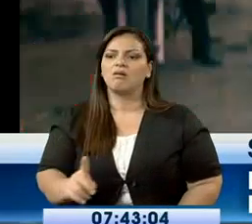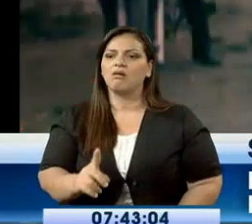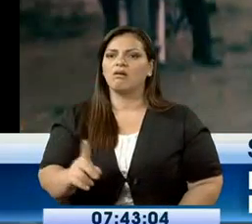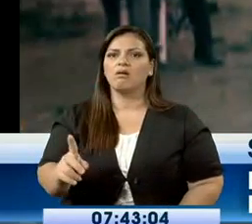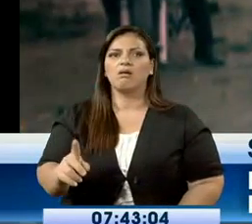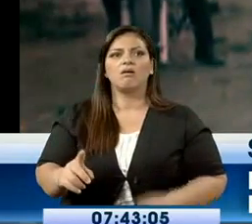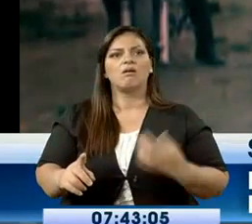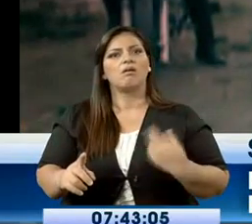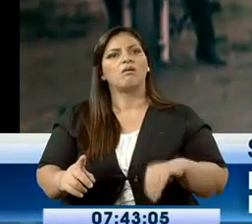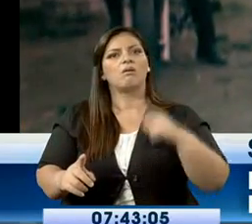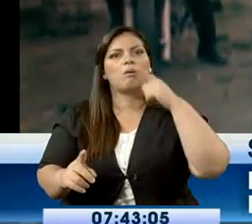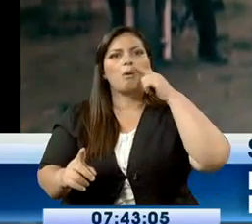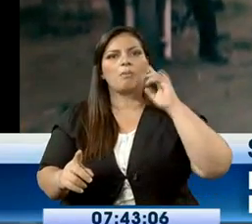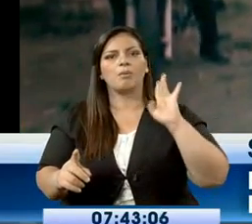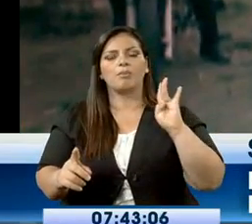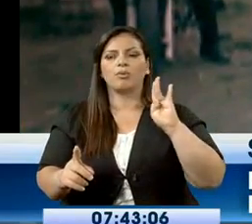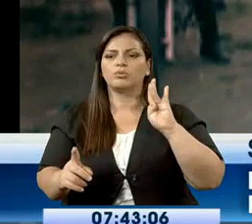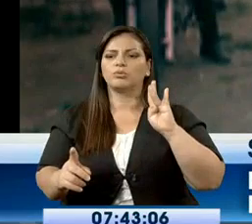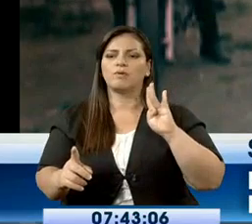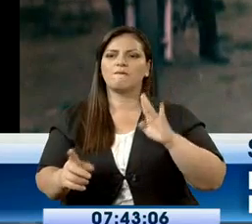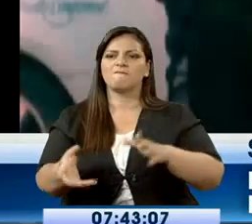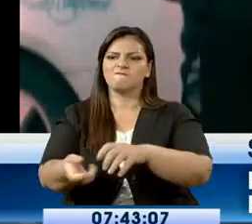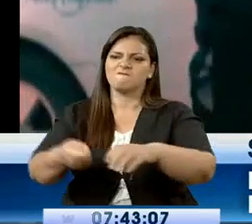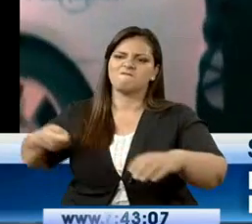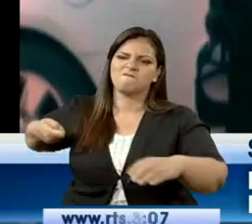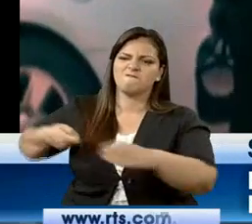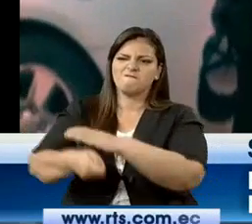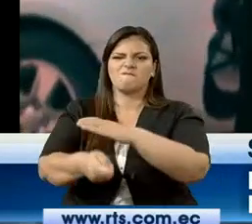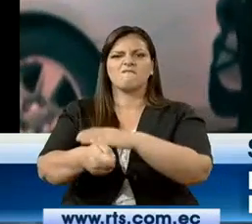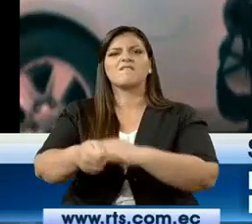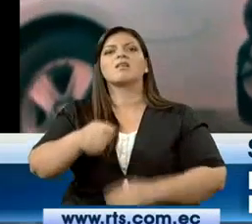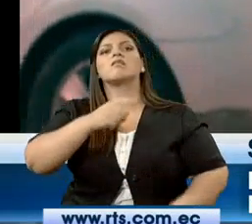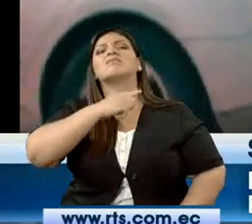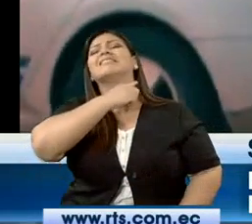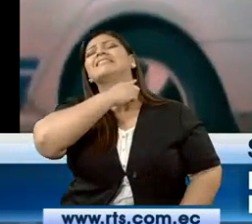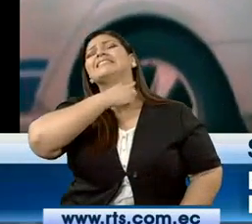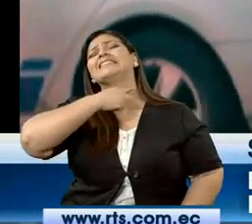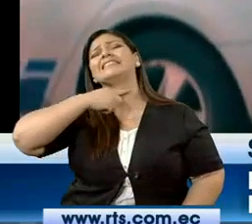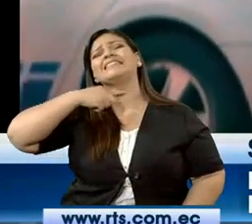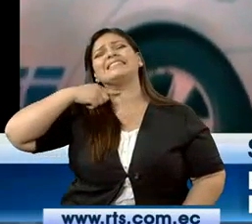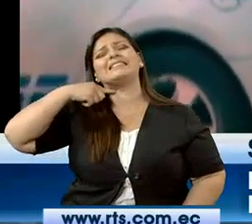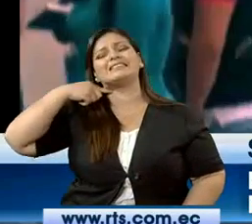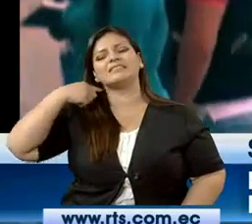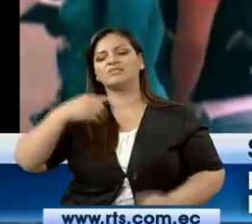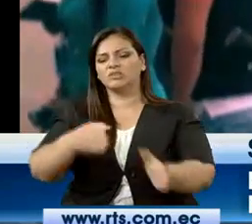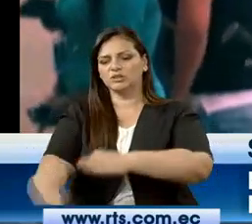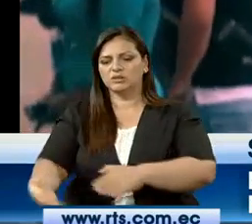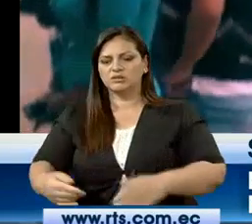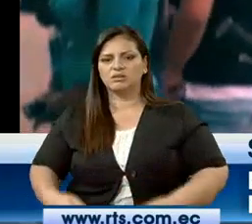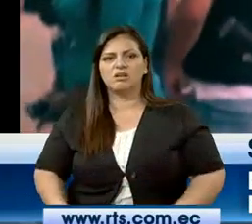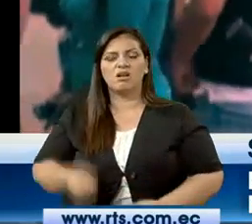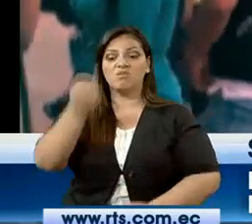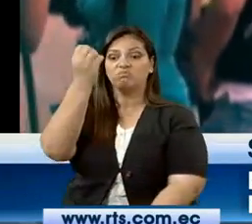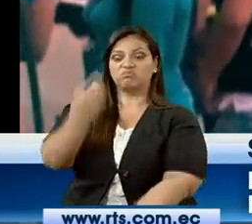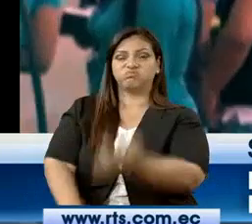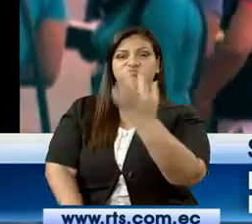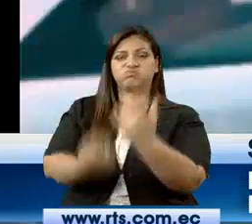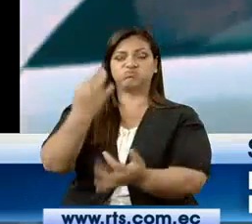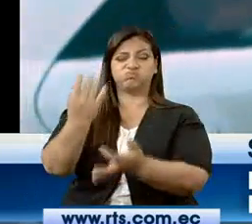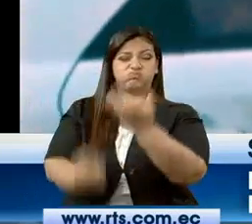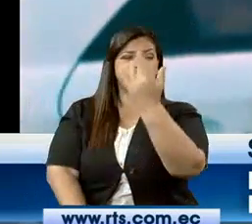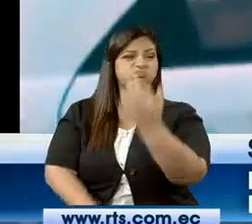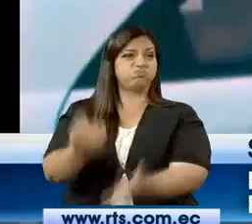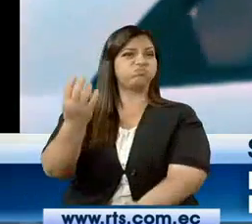nuevo caso de femicidio. Una mujer apareció degollada e incinerada en una finca. La